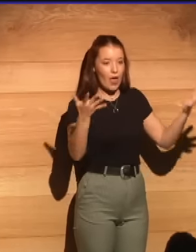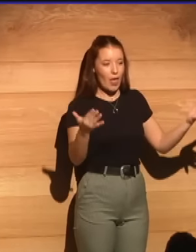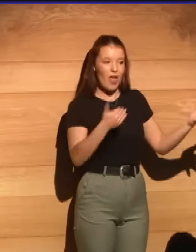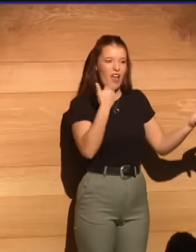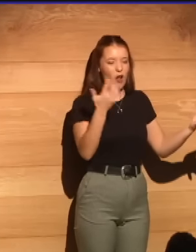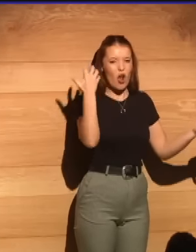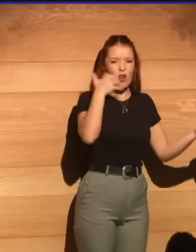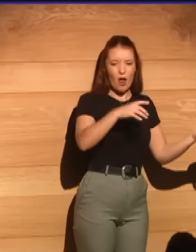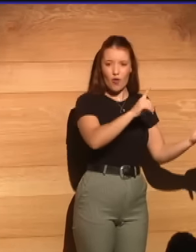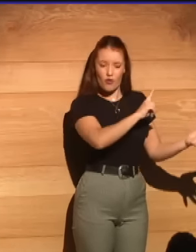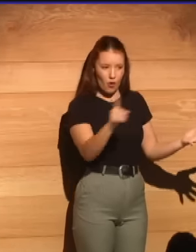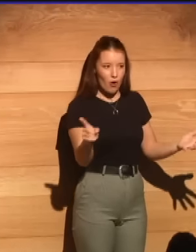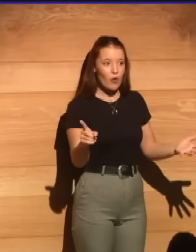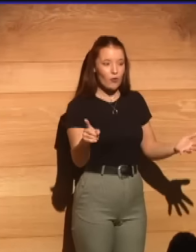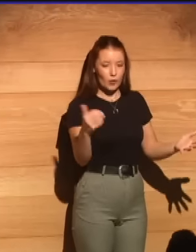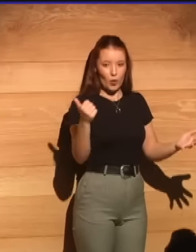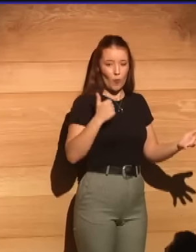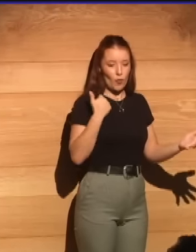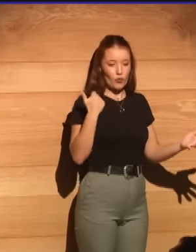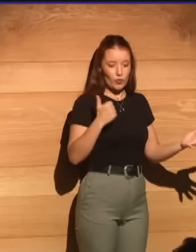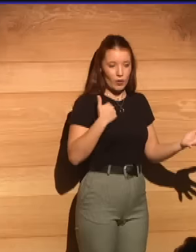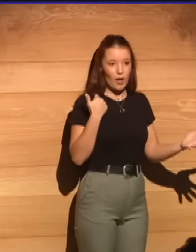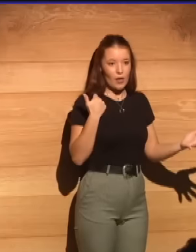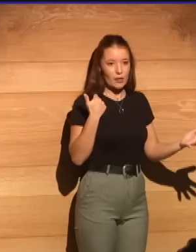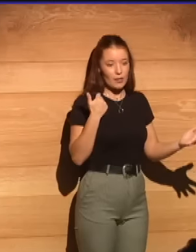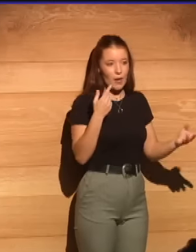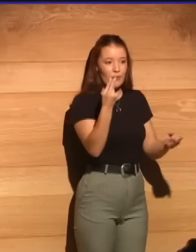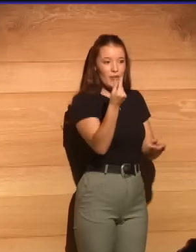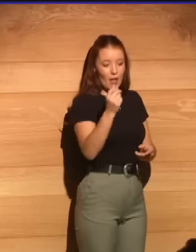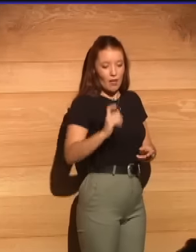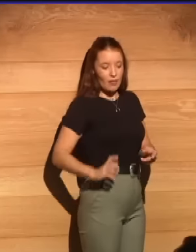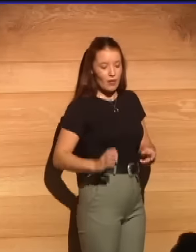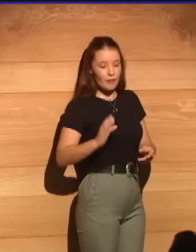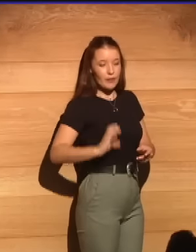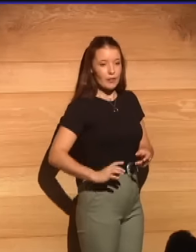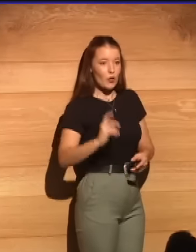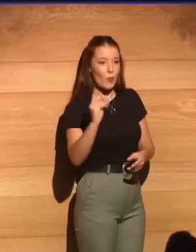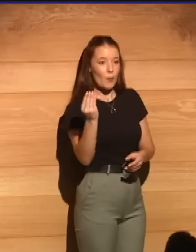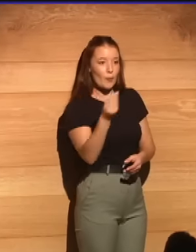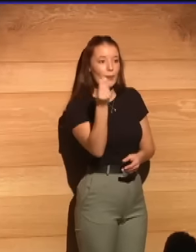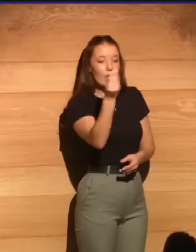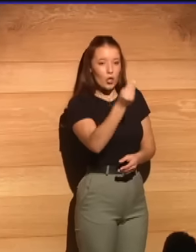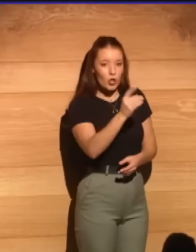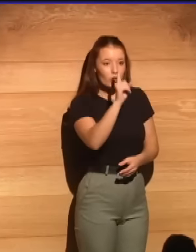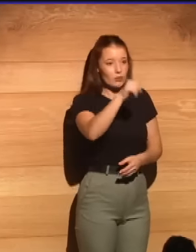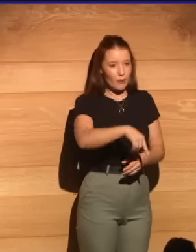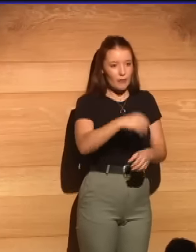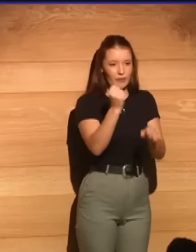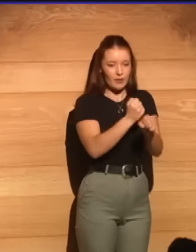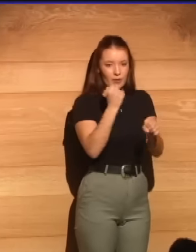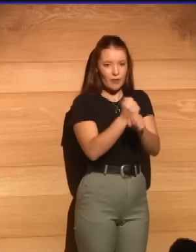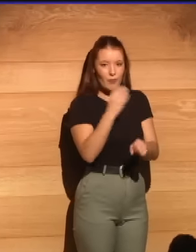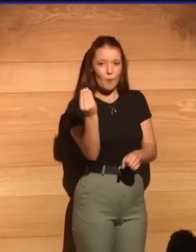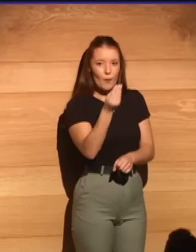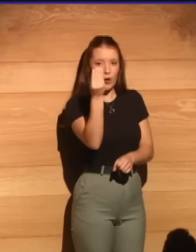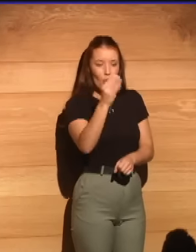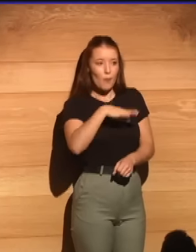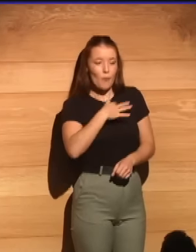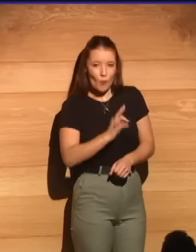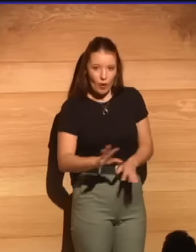le va a dar oportunidades a tener mejores salarios, mejores puestos. En los puestos tecnológicos hay mucho